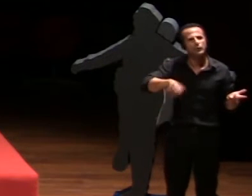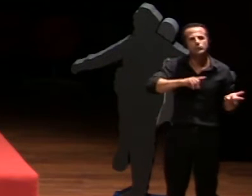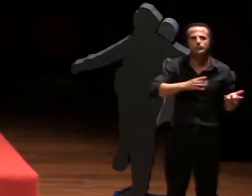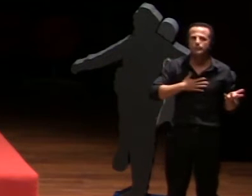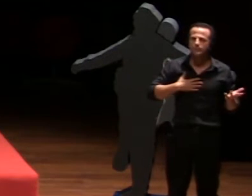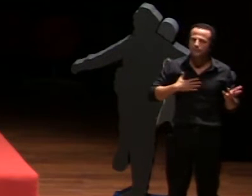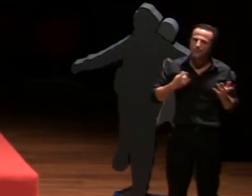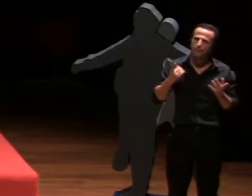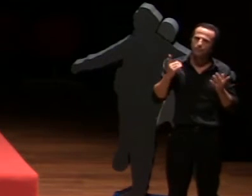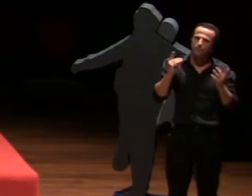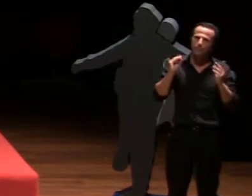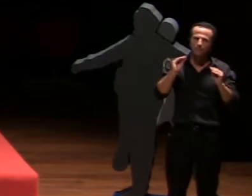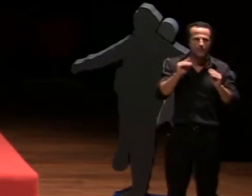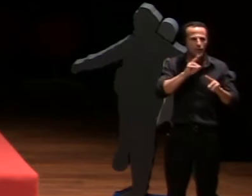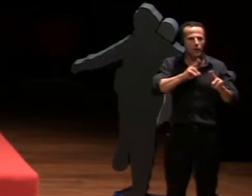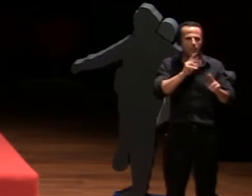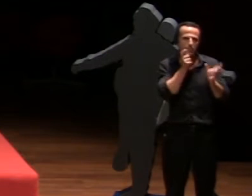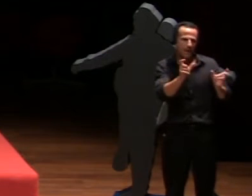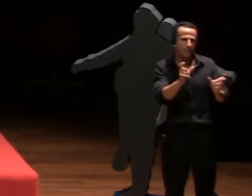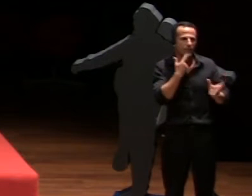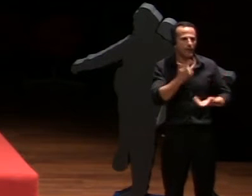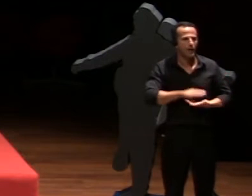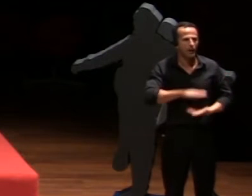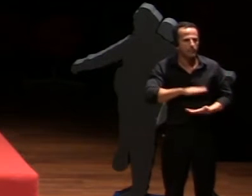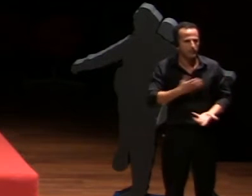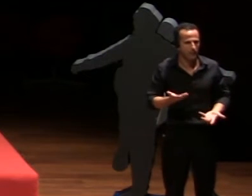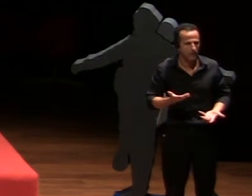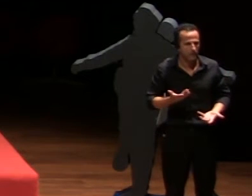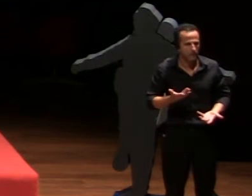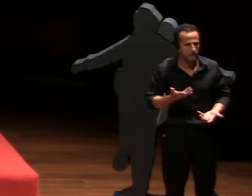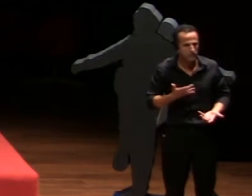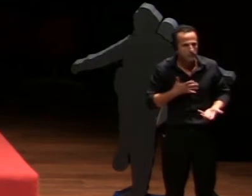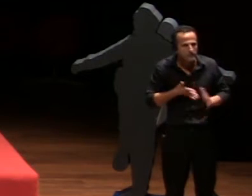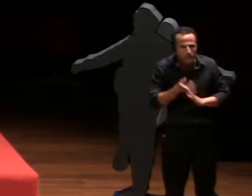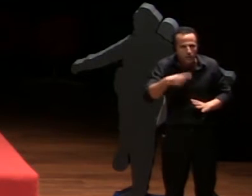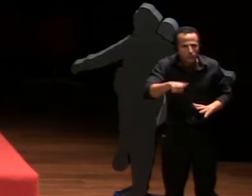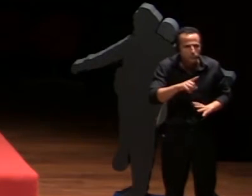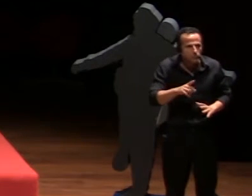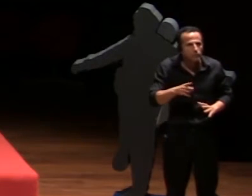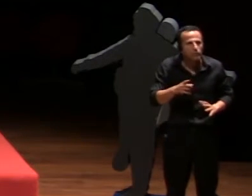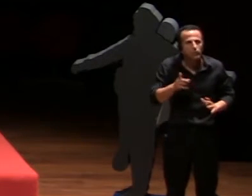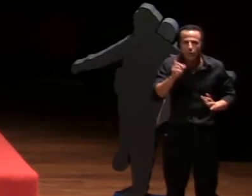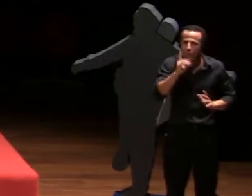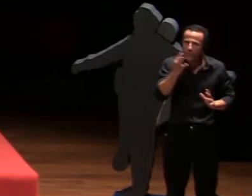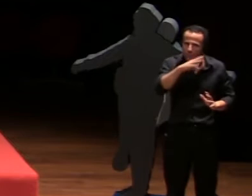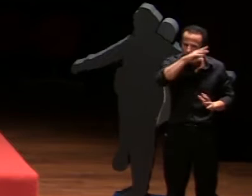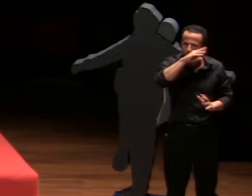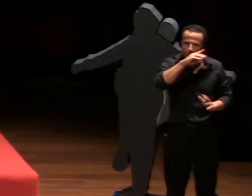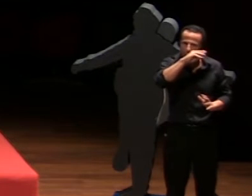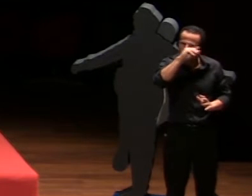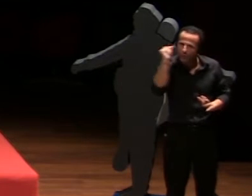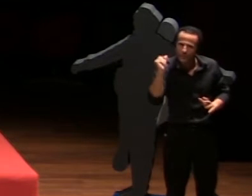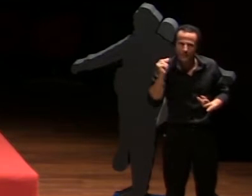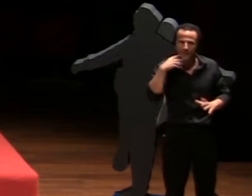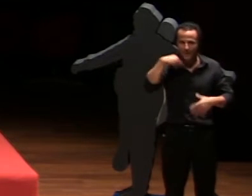resaltar tal vez pues, el término capacidad. Es decir, verdaderamente nosotros tenemos de no olvidar pues, que